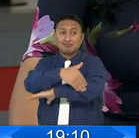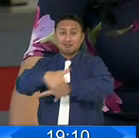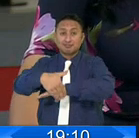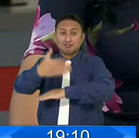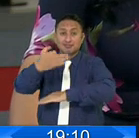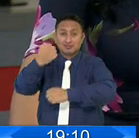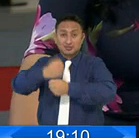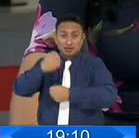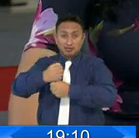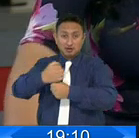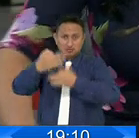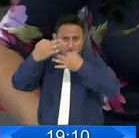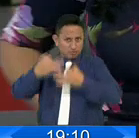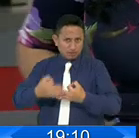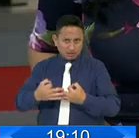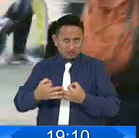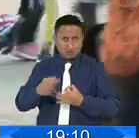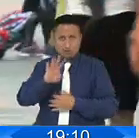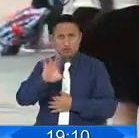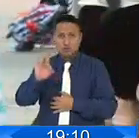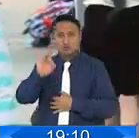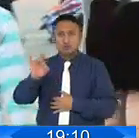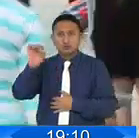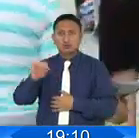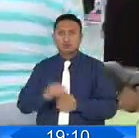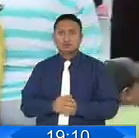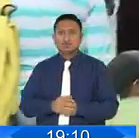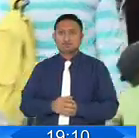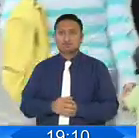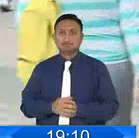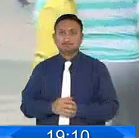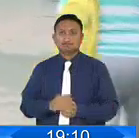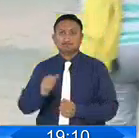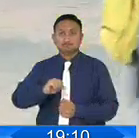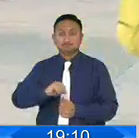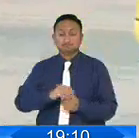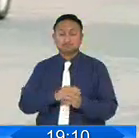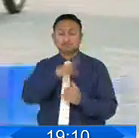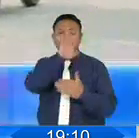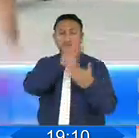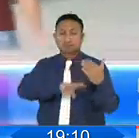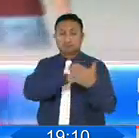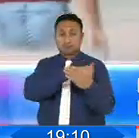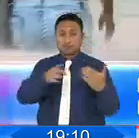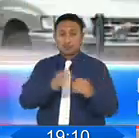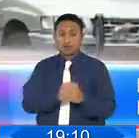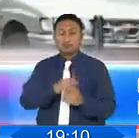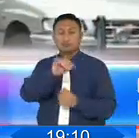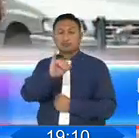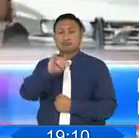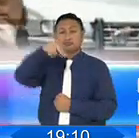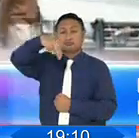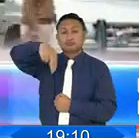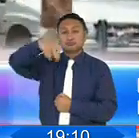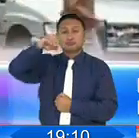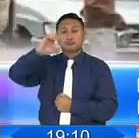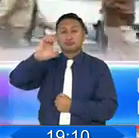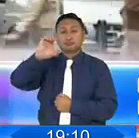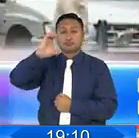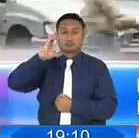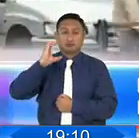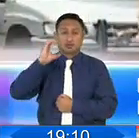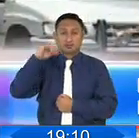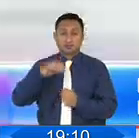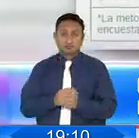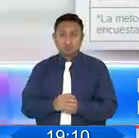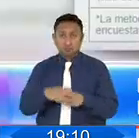mantiene en un 48%. Como parte del cumplimiento del cronograma, el Instituto Nacional de Estadísticas y Censos,